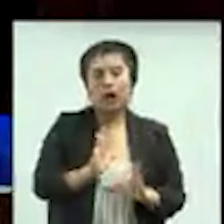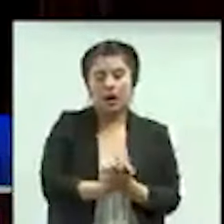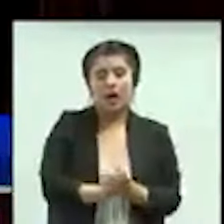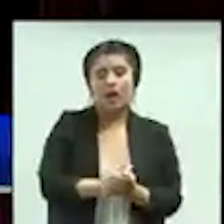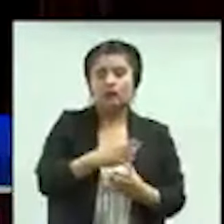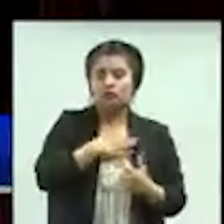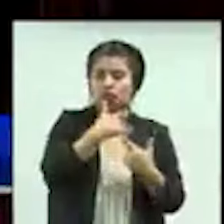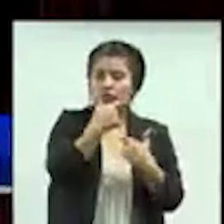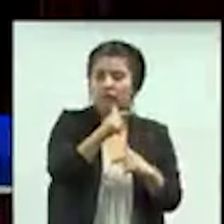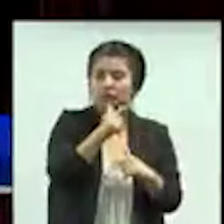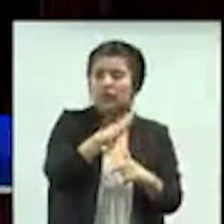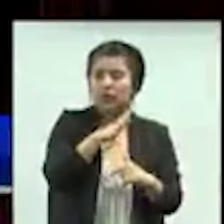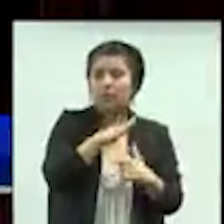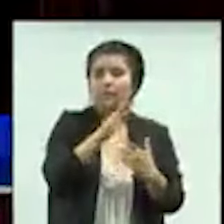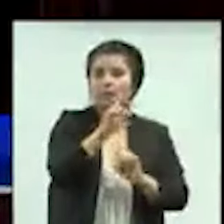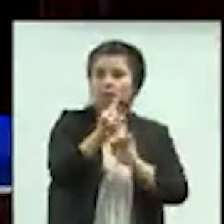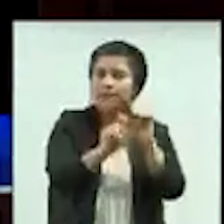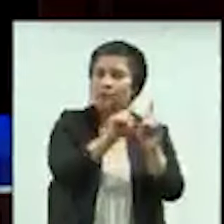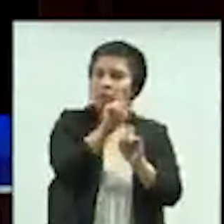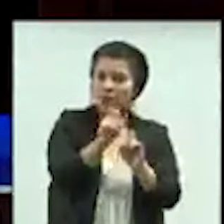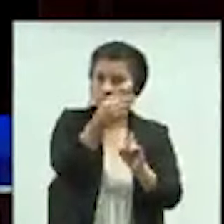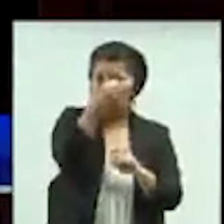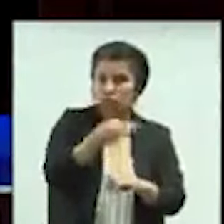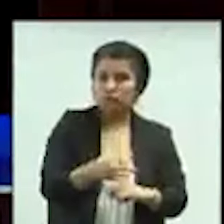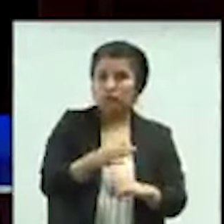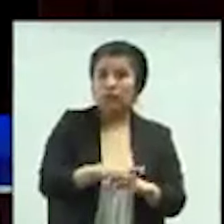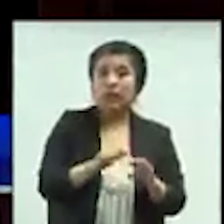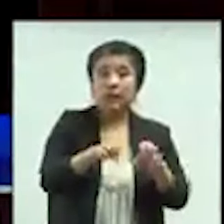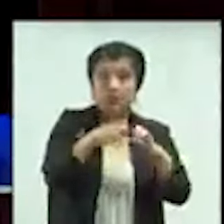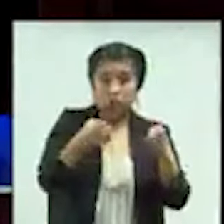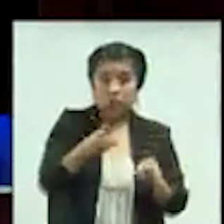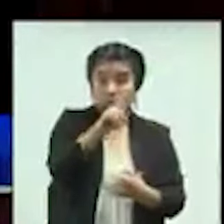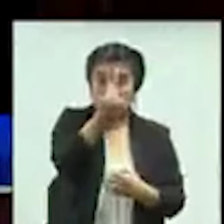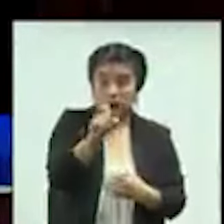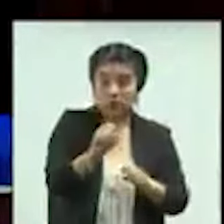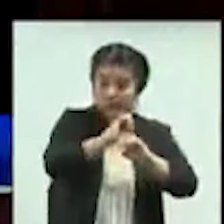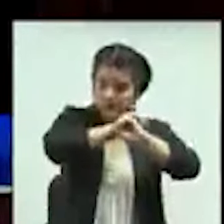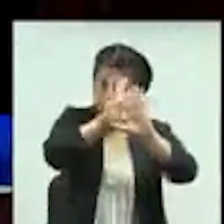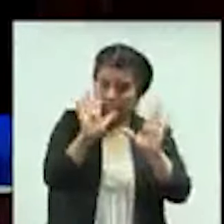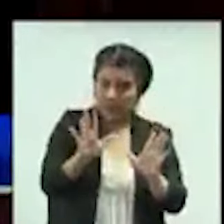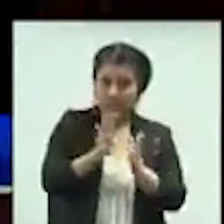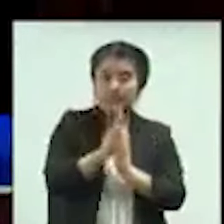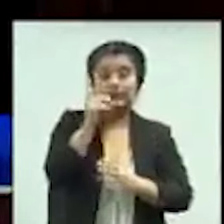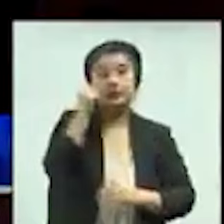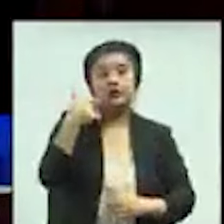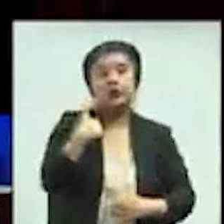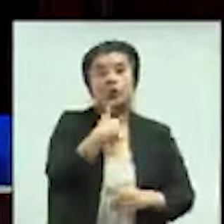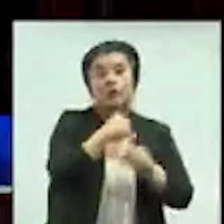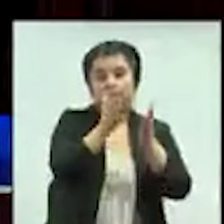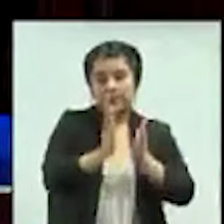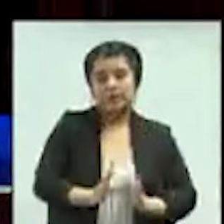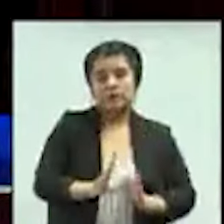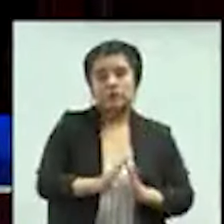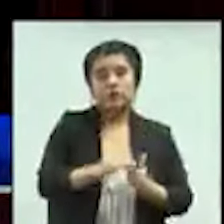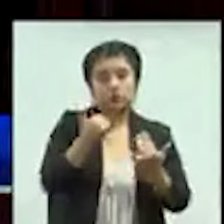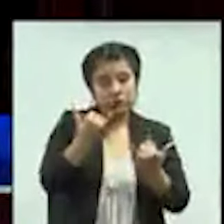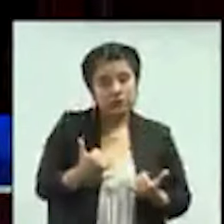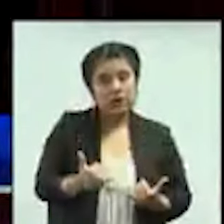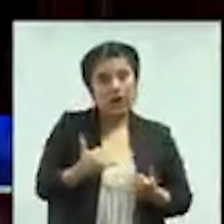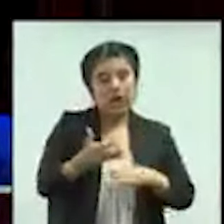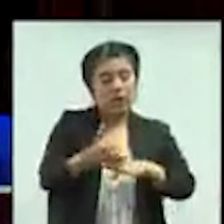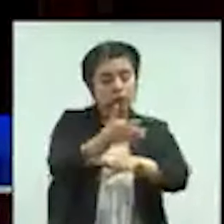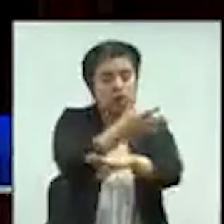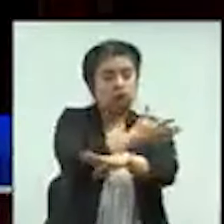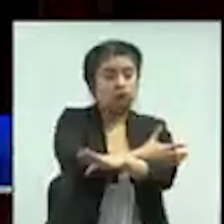tengo para poder formular preguntas. Y la pregunta ha sido clara y el señor ministro la ha tenido en su poder